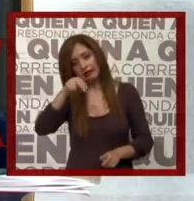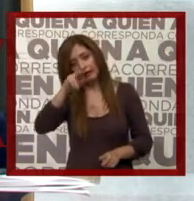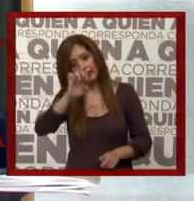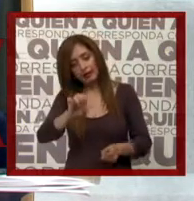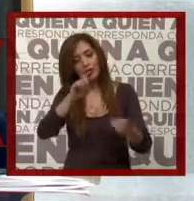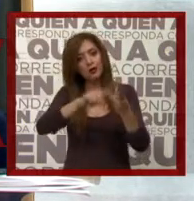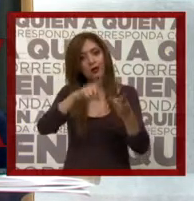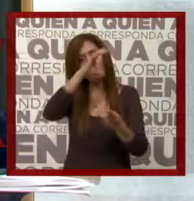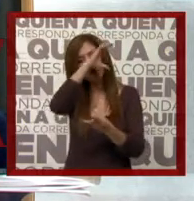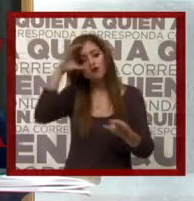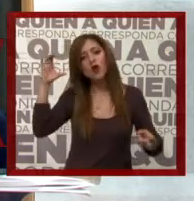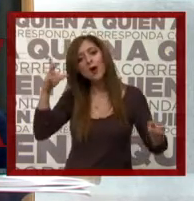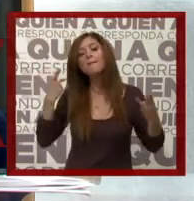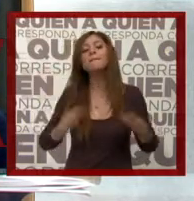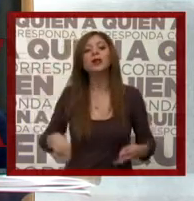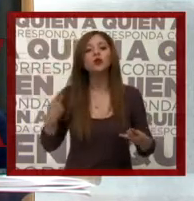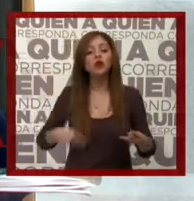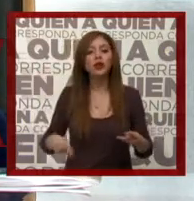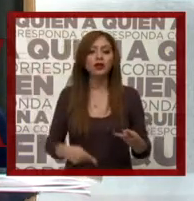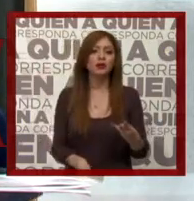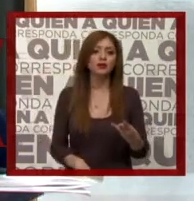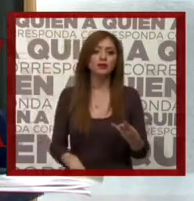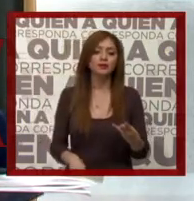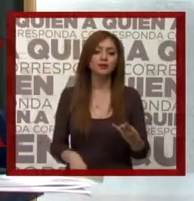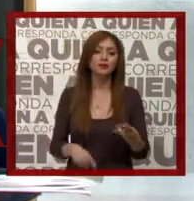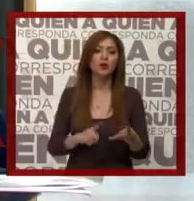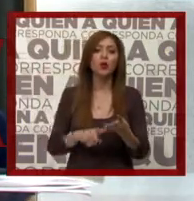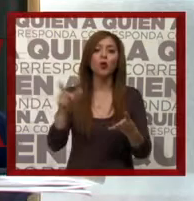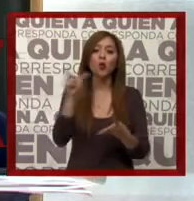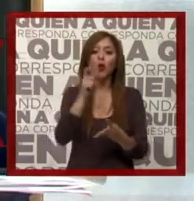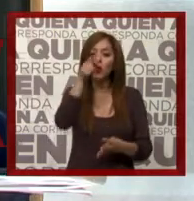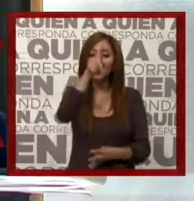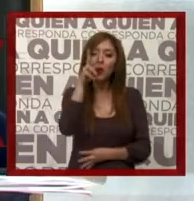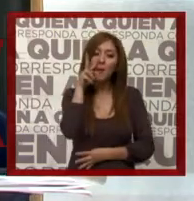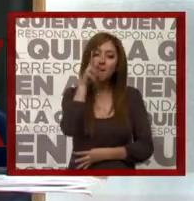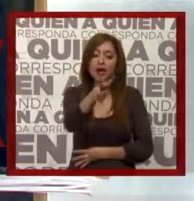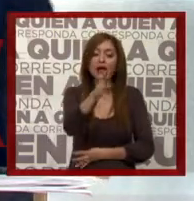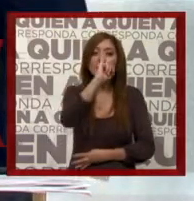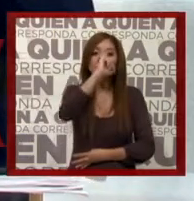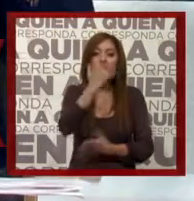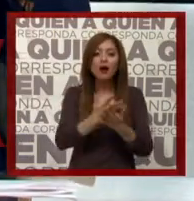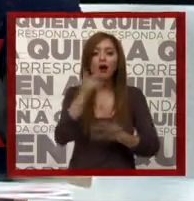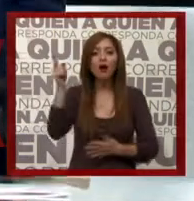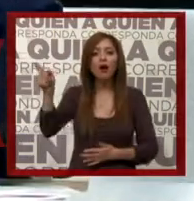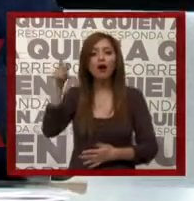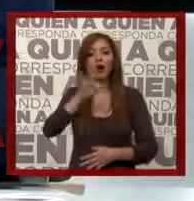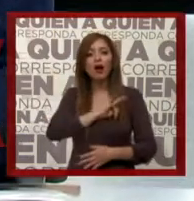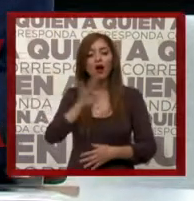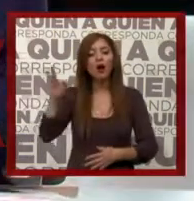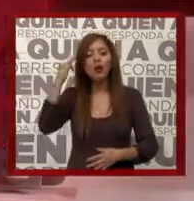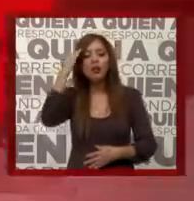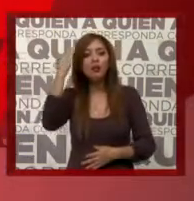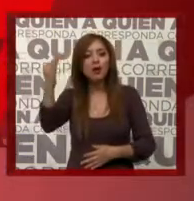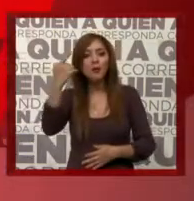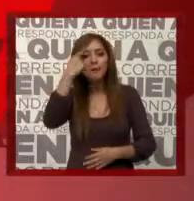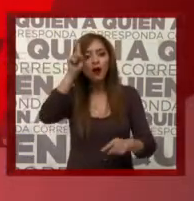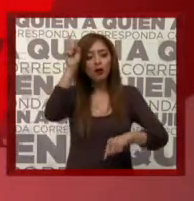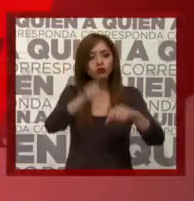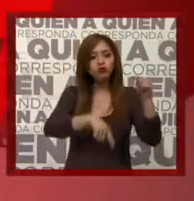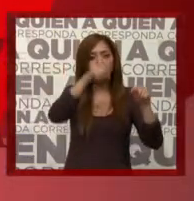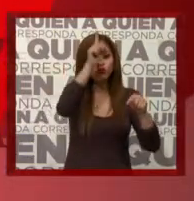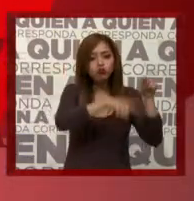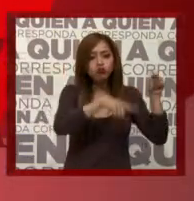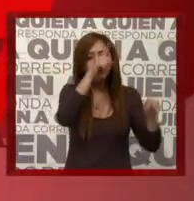la fotografía de quienes lo estaban haciendo. Y al ver estas imágenes te das cuenta que se dieron el tiempo de desmontarlo. Porque